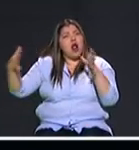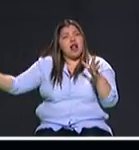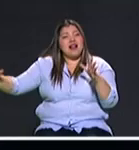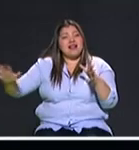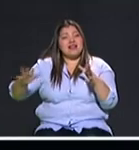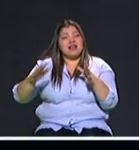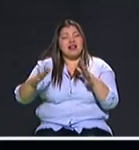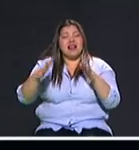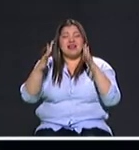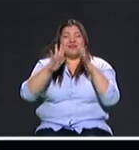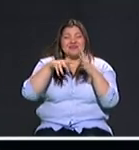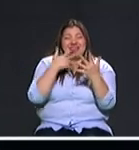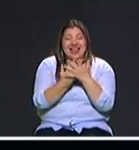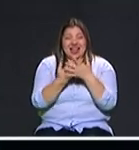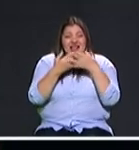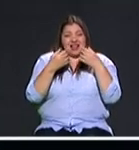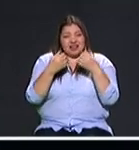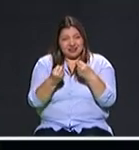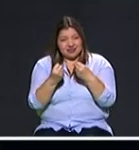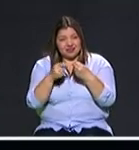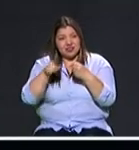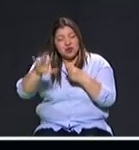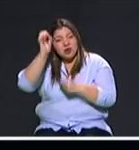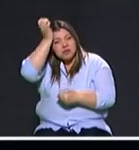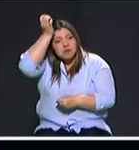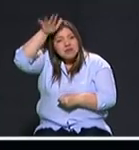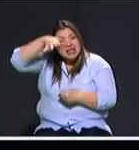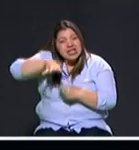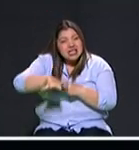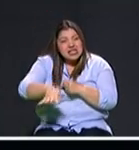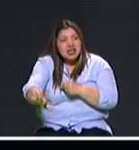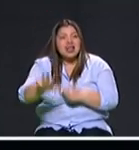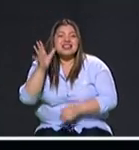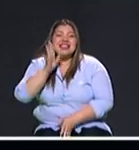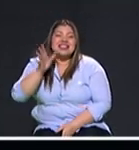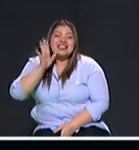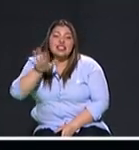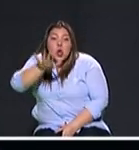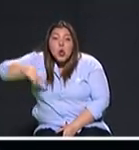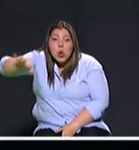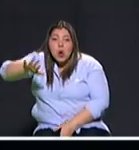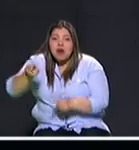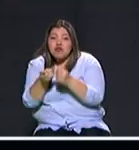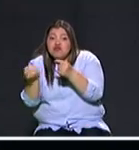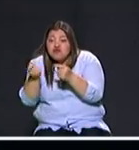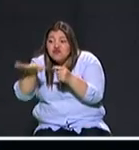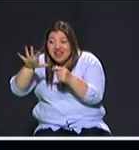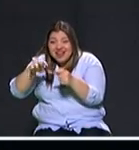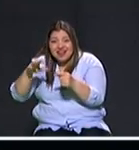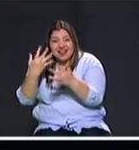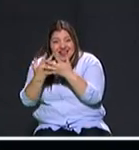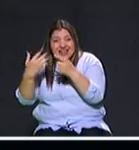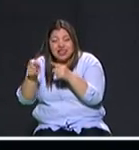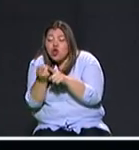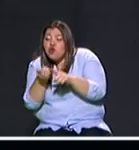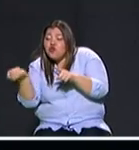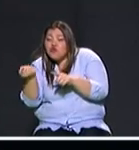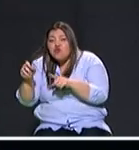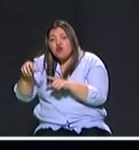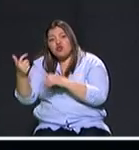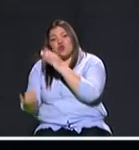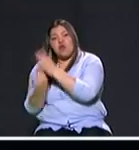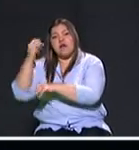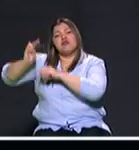la carne de pedregal en san cristóbal federico ya está haciendo los diseños y estamos adelantando el proceso para hacer una alianza